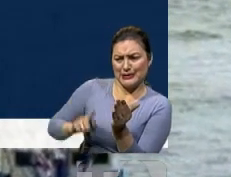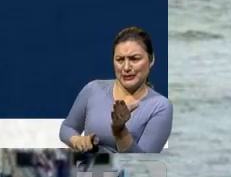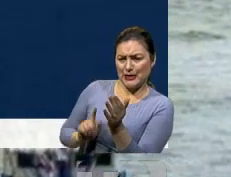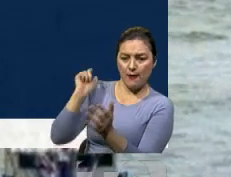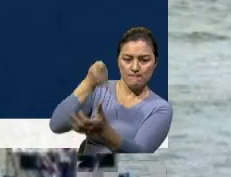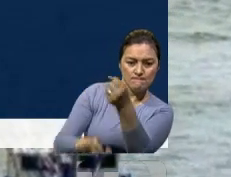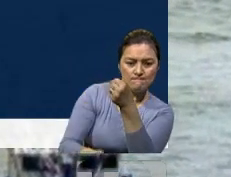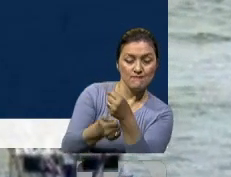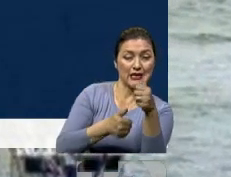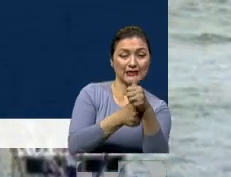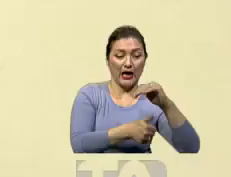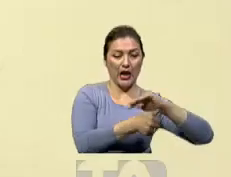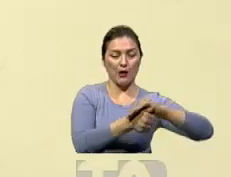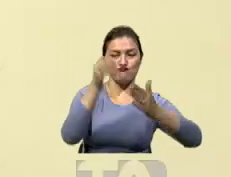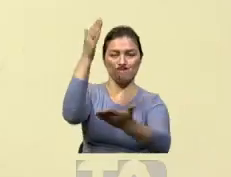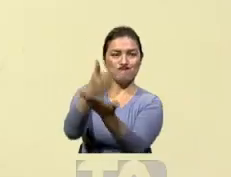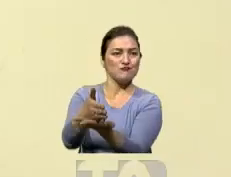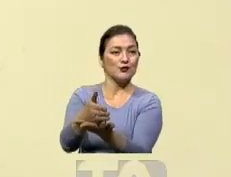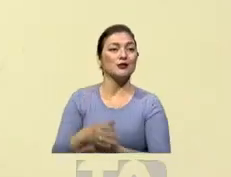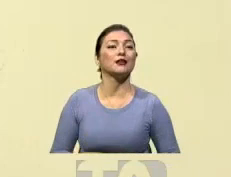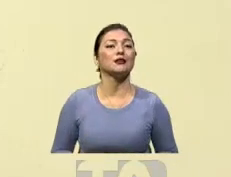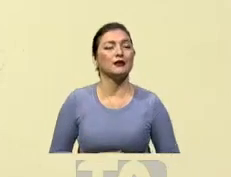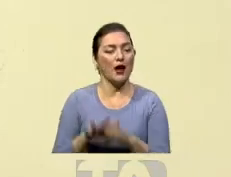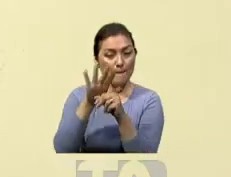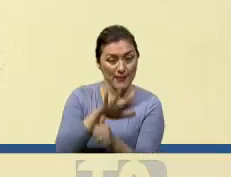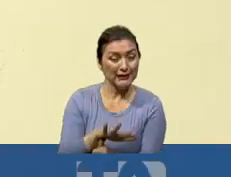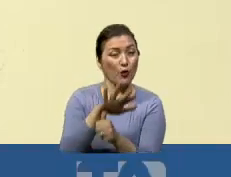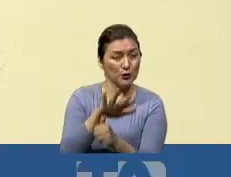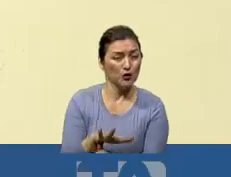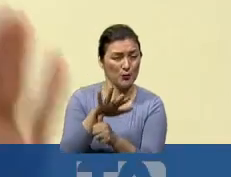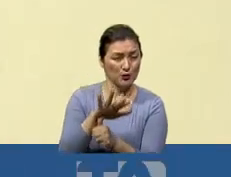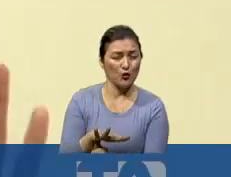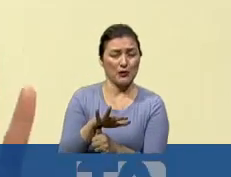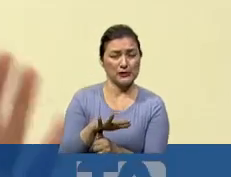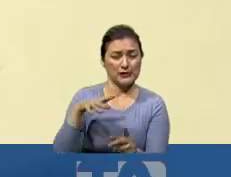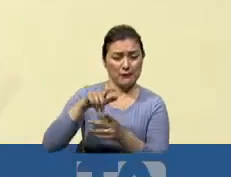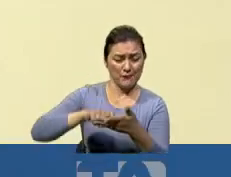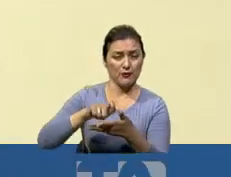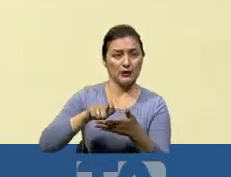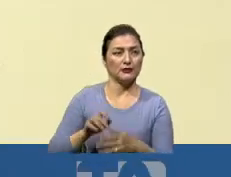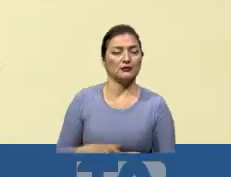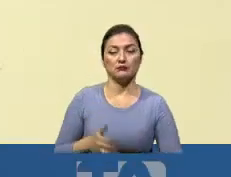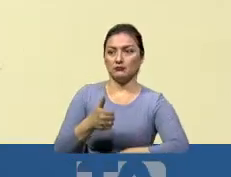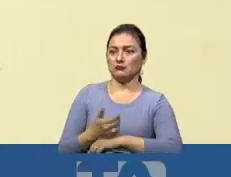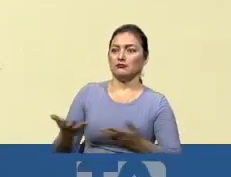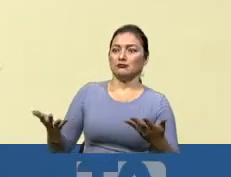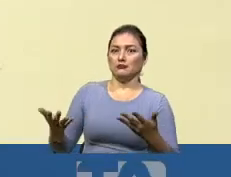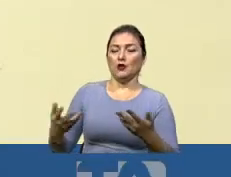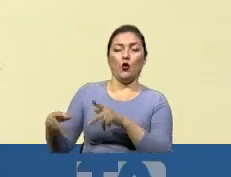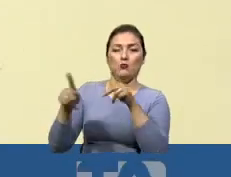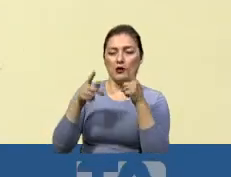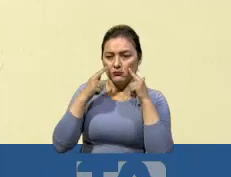pescar en las cercanías de galápagos toda esa presión llevó a que las autoridades iban a ver y hoy en día hay un plan de seguimiento